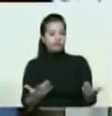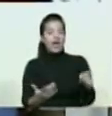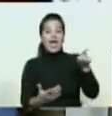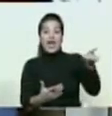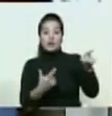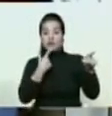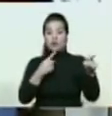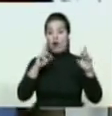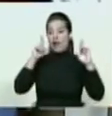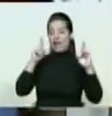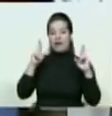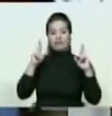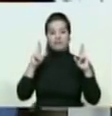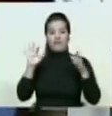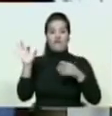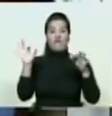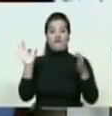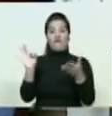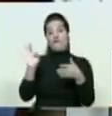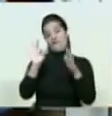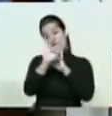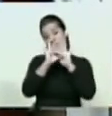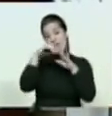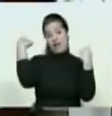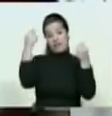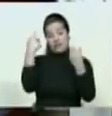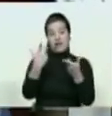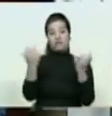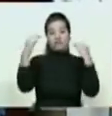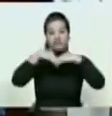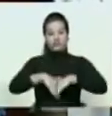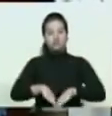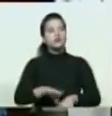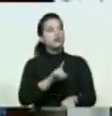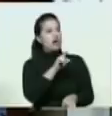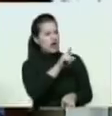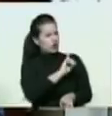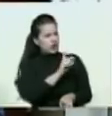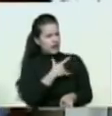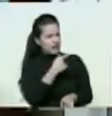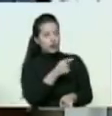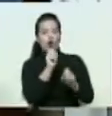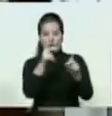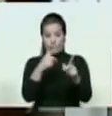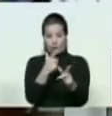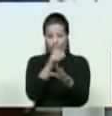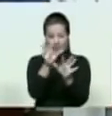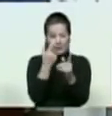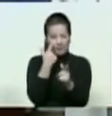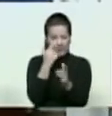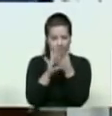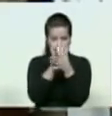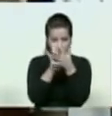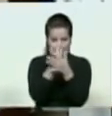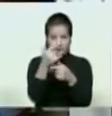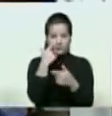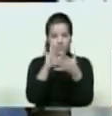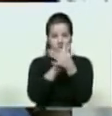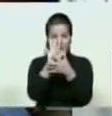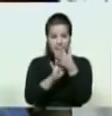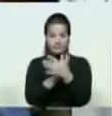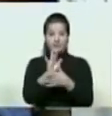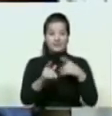dieran. Bueno, hago un juego de palabras. Así como todo